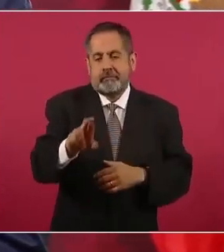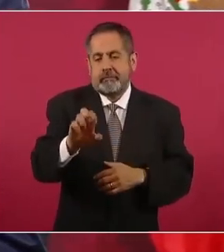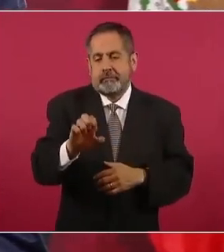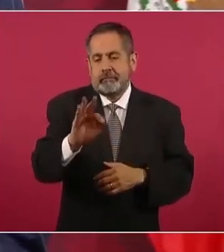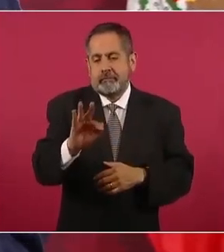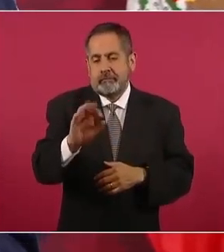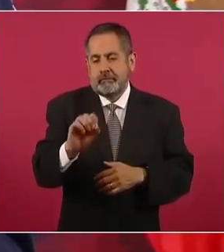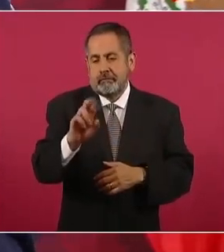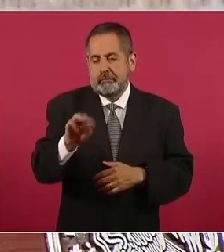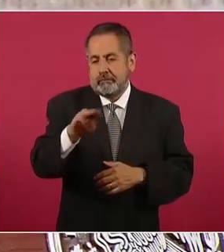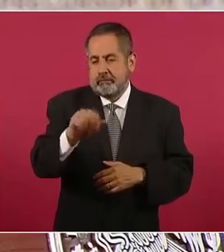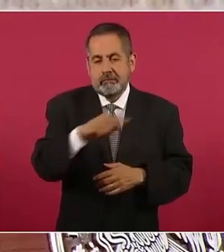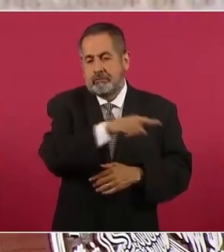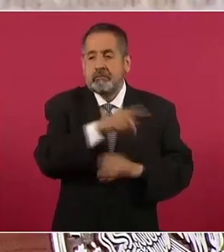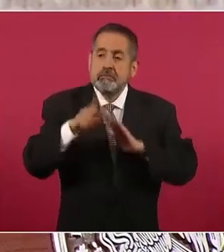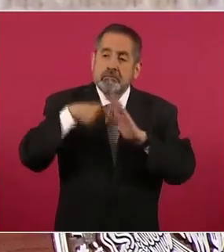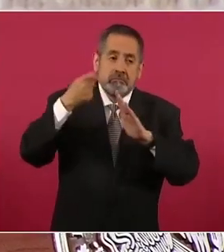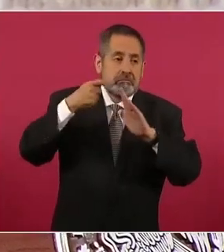aquel entonces.